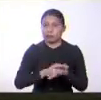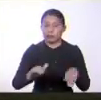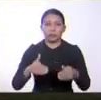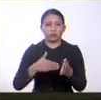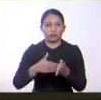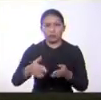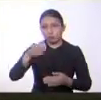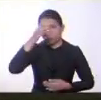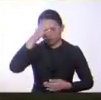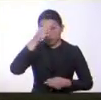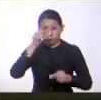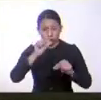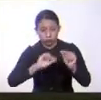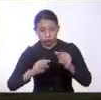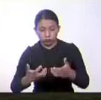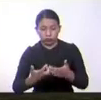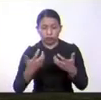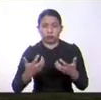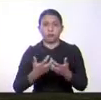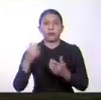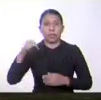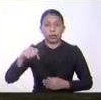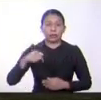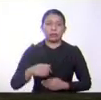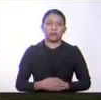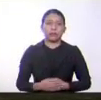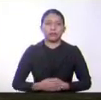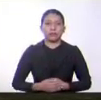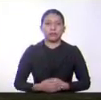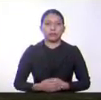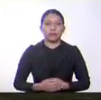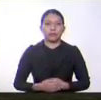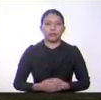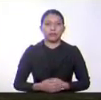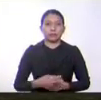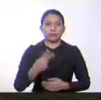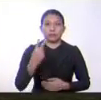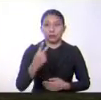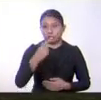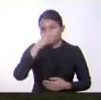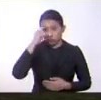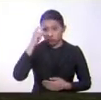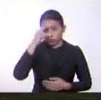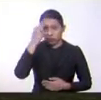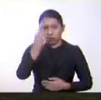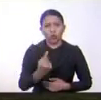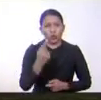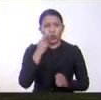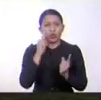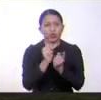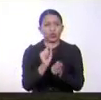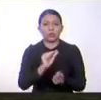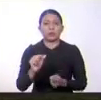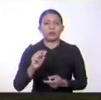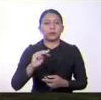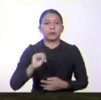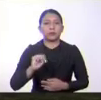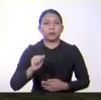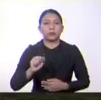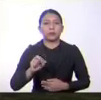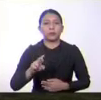conocimiento científico imperante en la actualidad, con los dos trabajos de un viejo conocido, Marcello